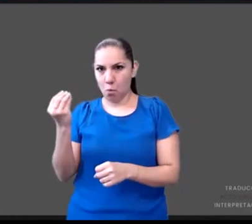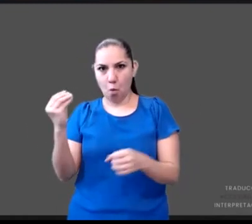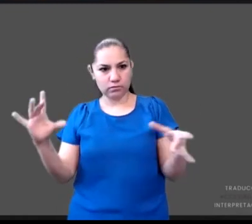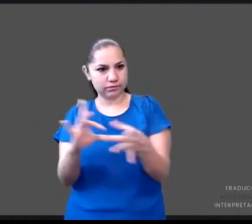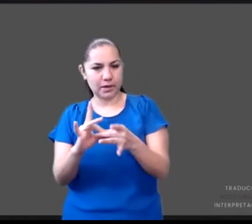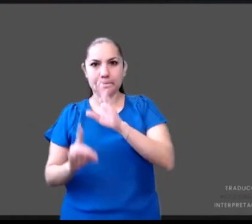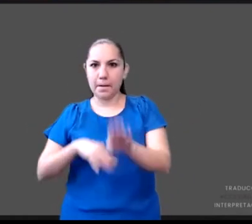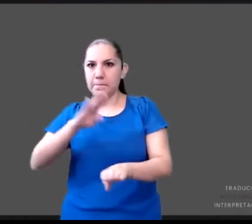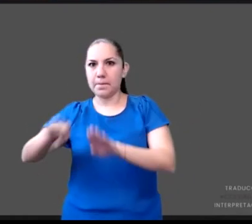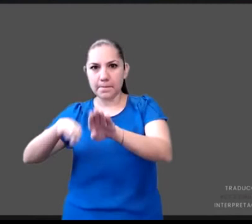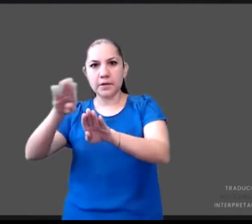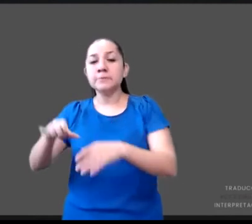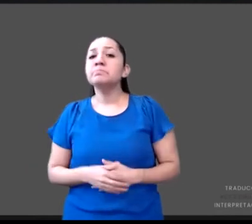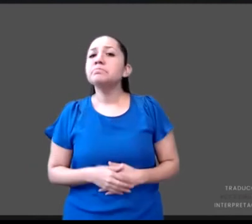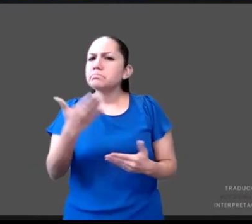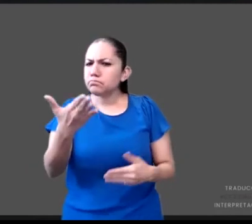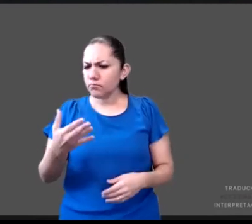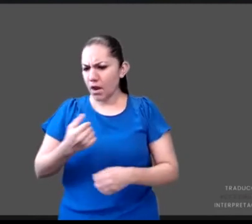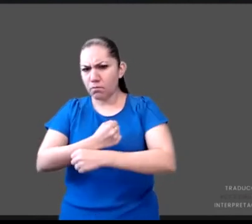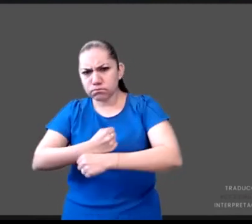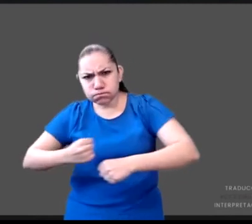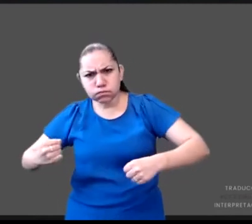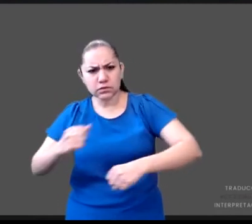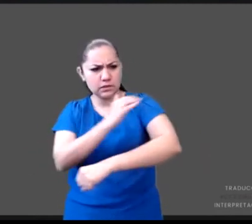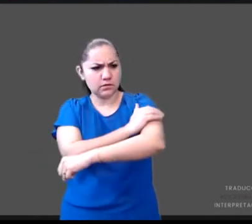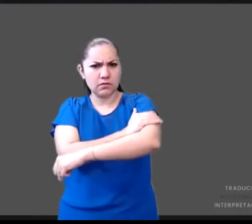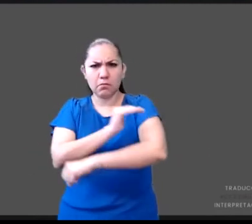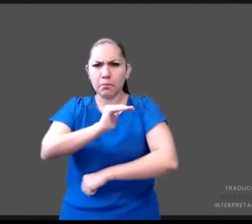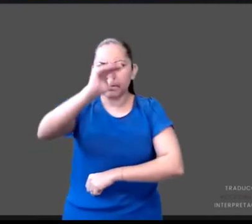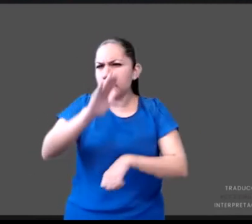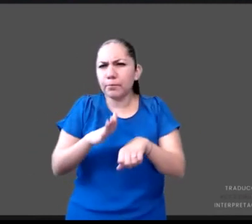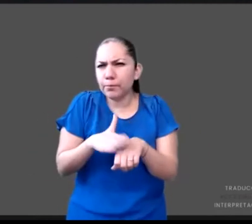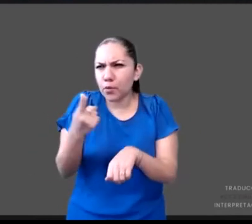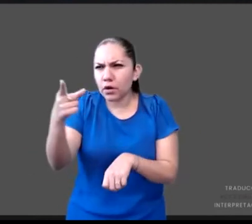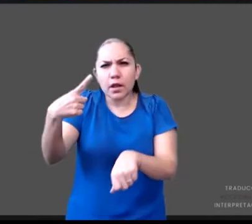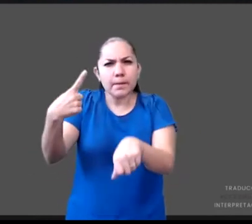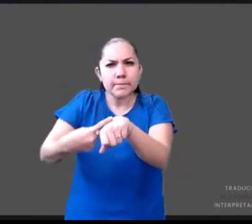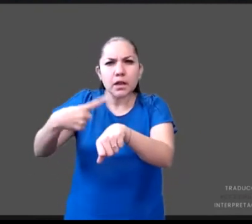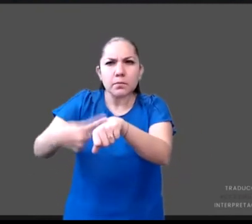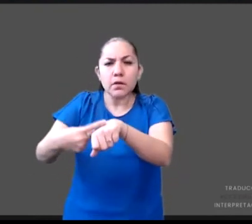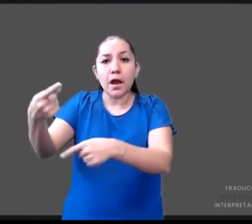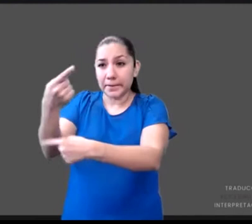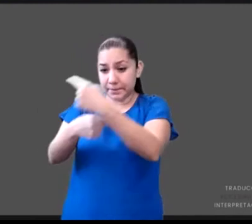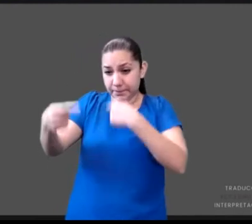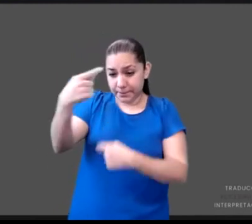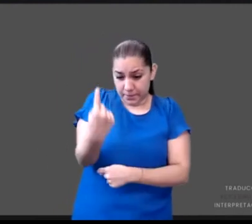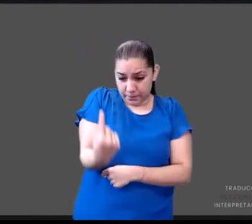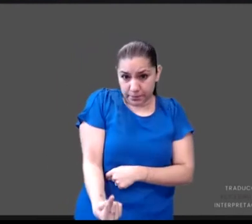estos padecimientos se forman en la infancia, ciertamente. Ahí es en donde las niñas y los